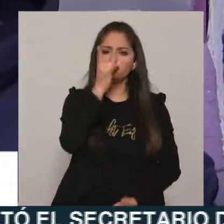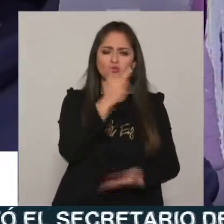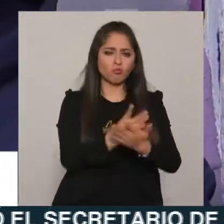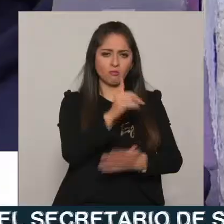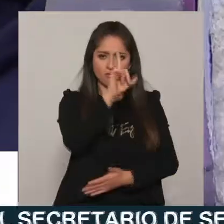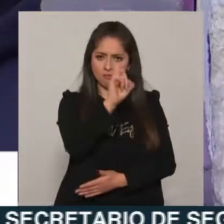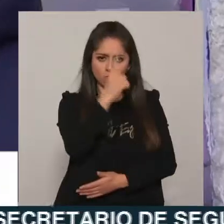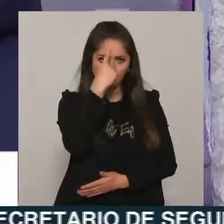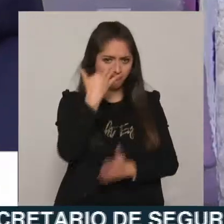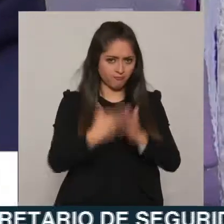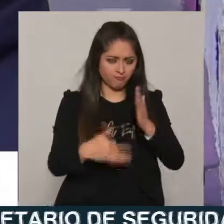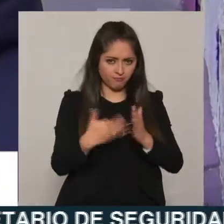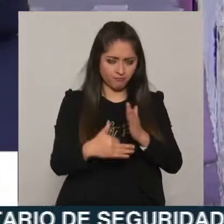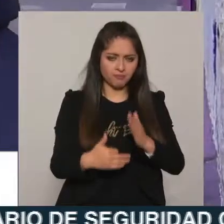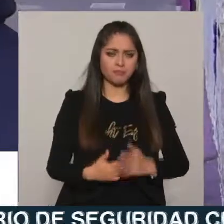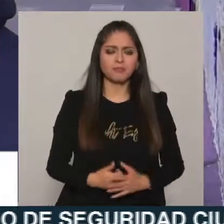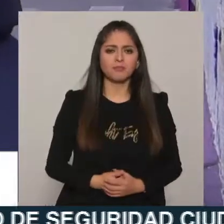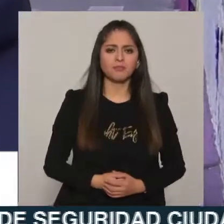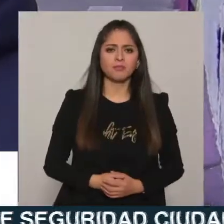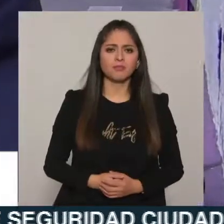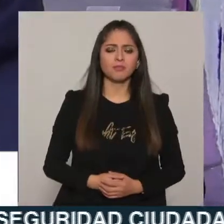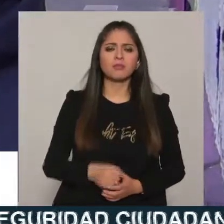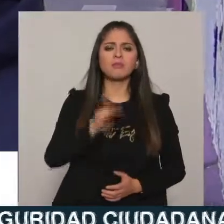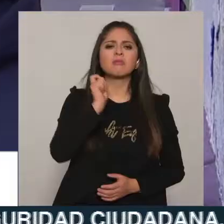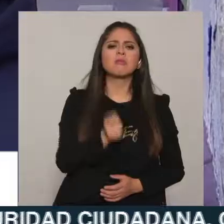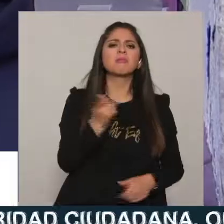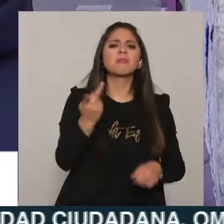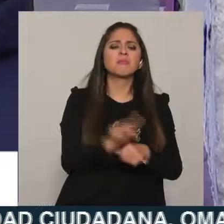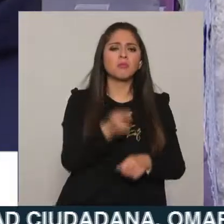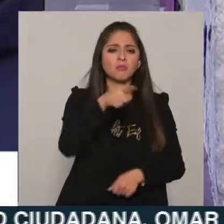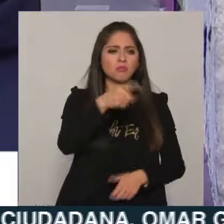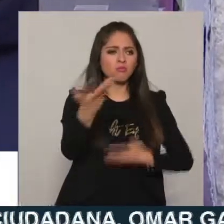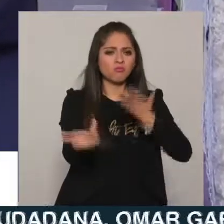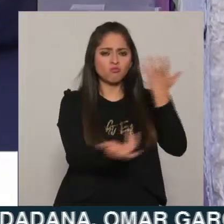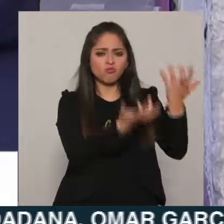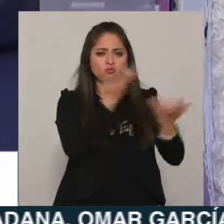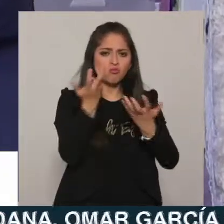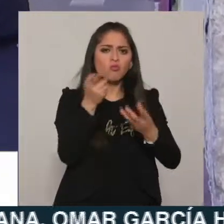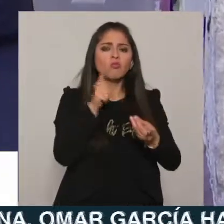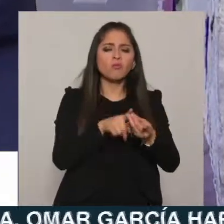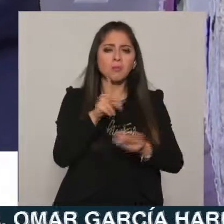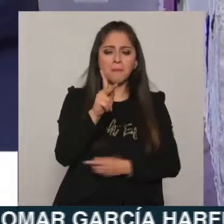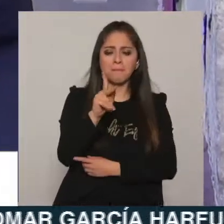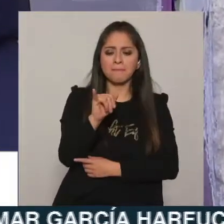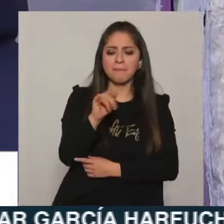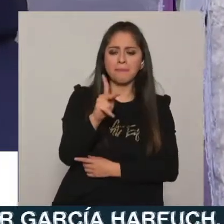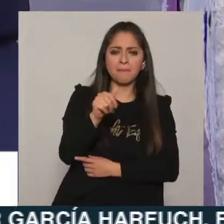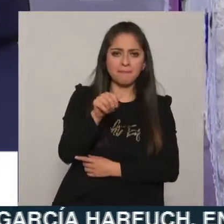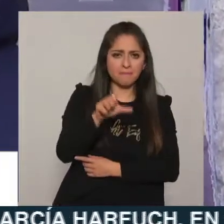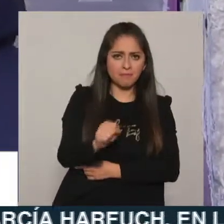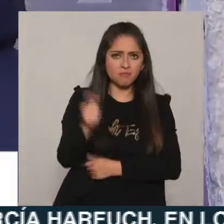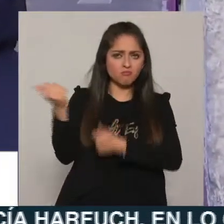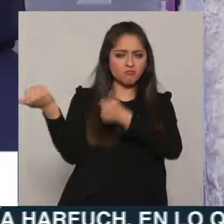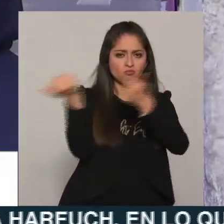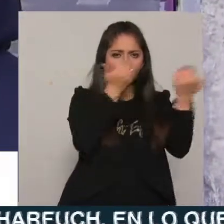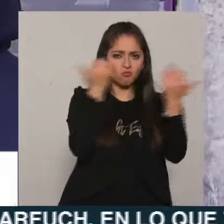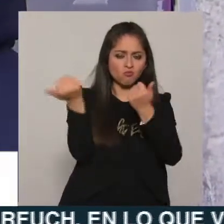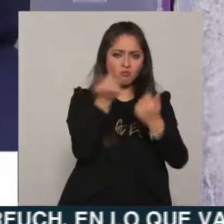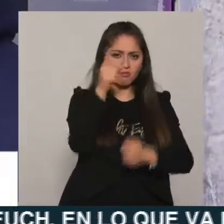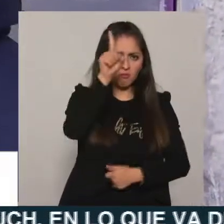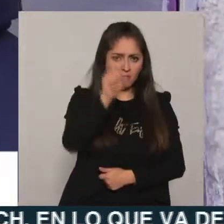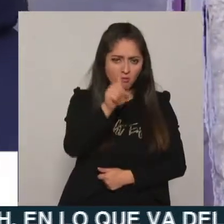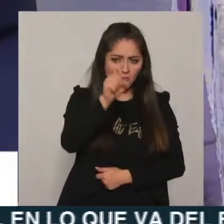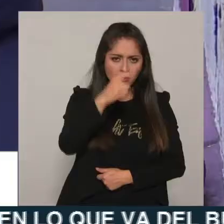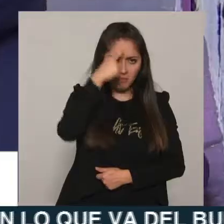únicamente la. Les dijeron que era Por el incendio que hubo aquí, porque las pipas ya nos abastecieron para apagar el